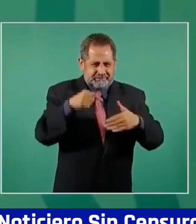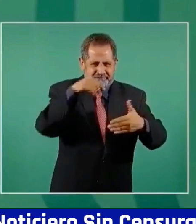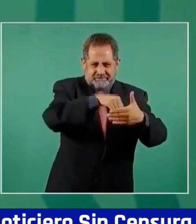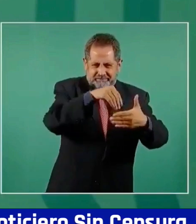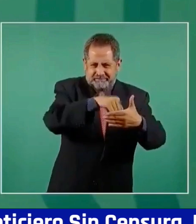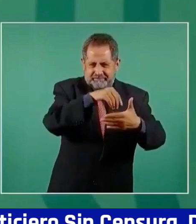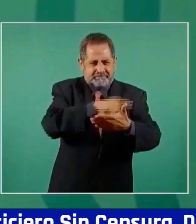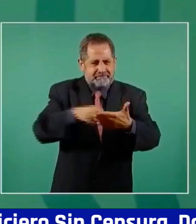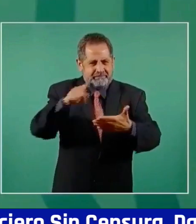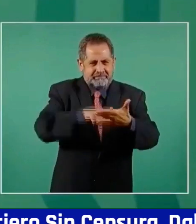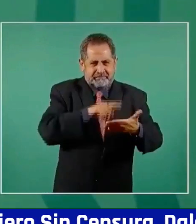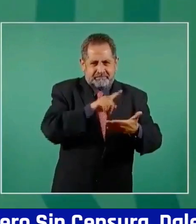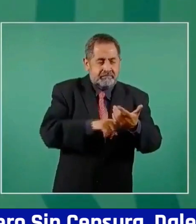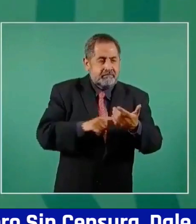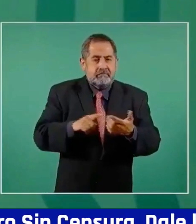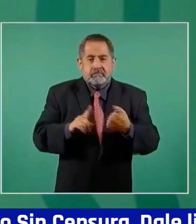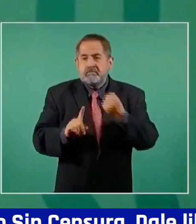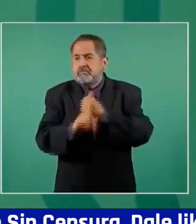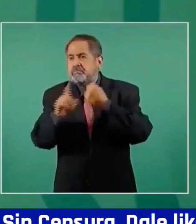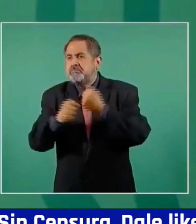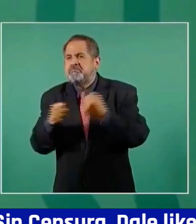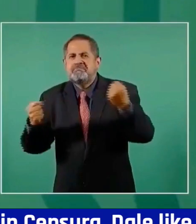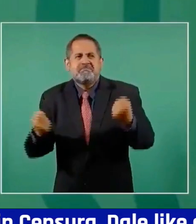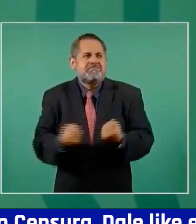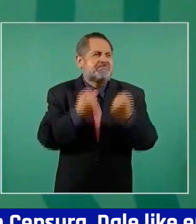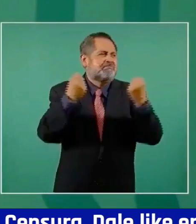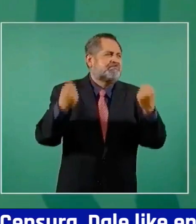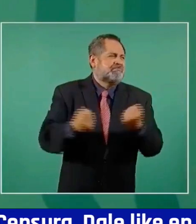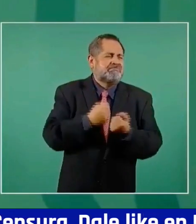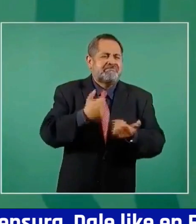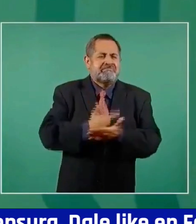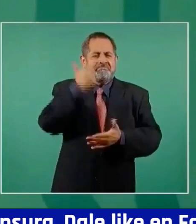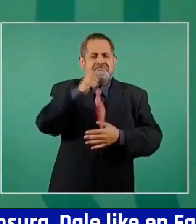No hubo problemas graves.